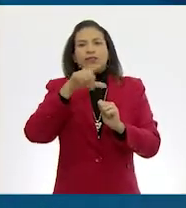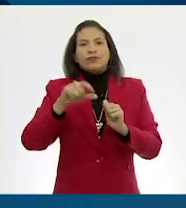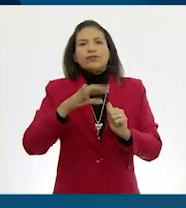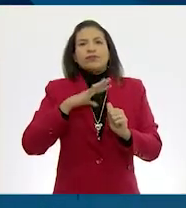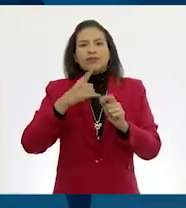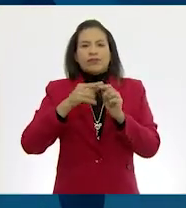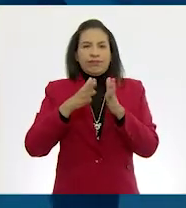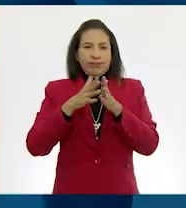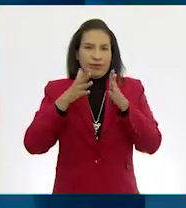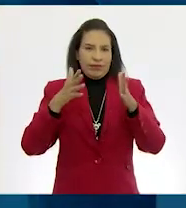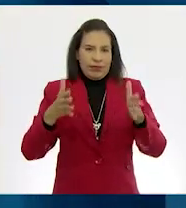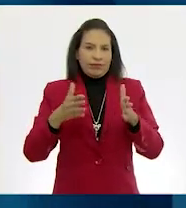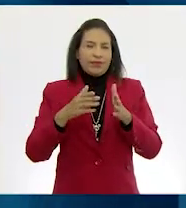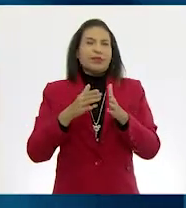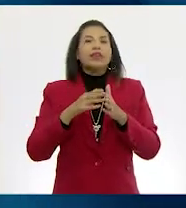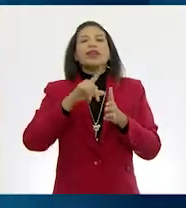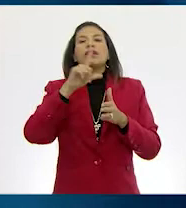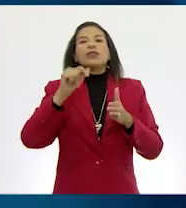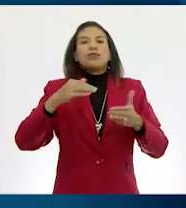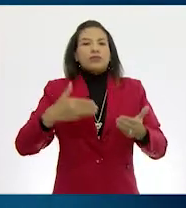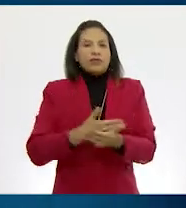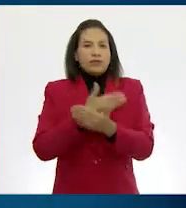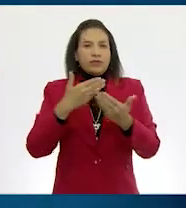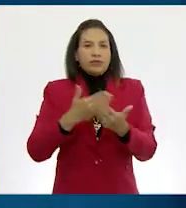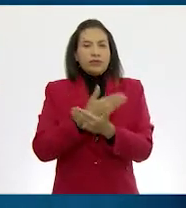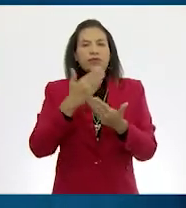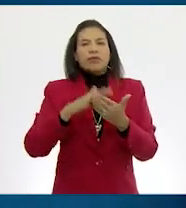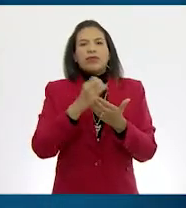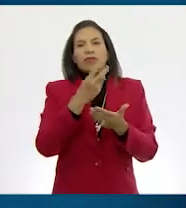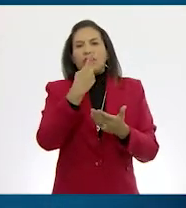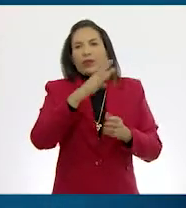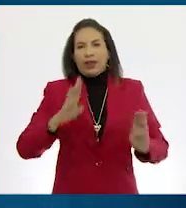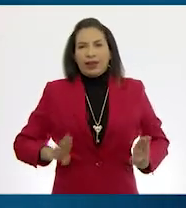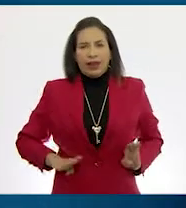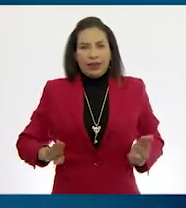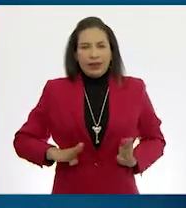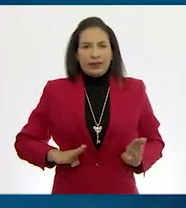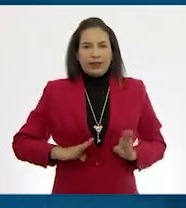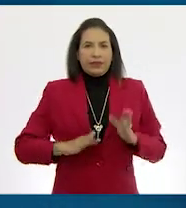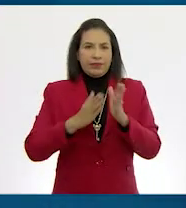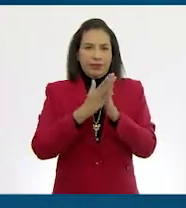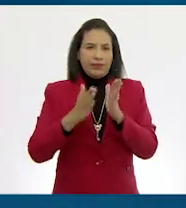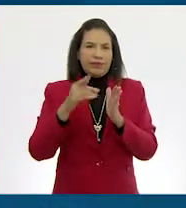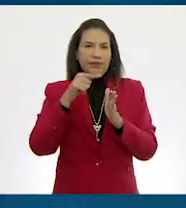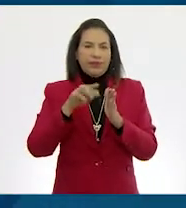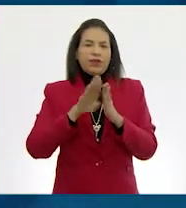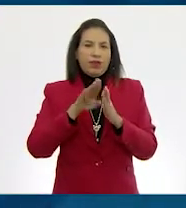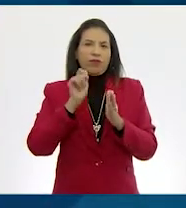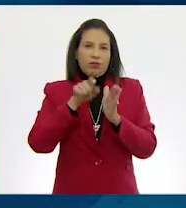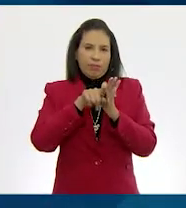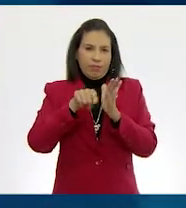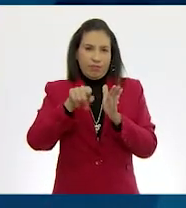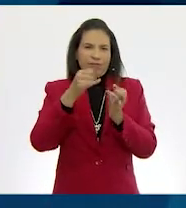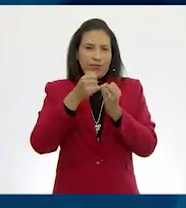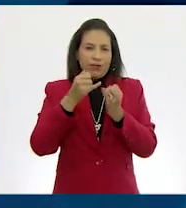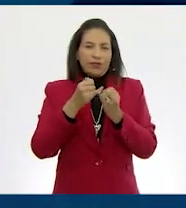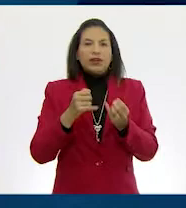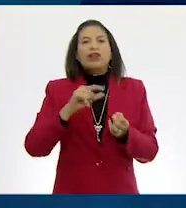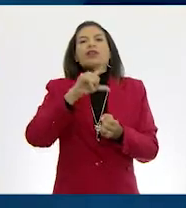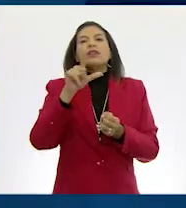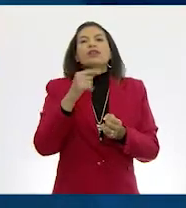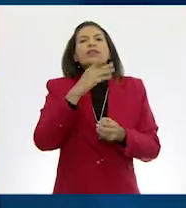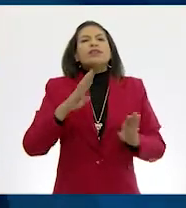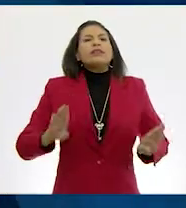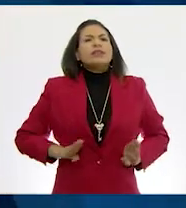un tamaño de adulto y se reproducen alcanzan la reproducción aún conservando características de su fase larvaria o juvenil y aquí bueno sea una